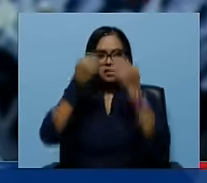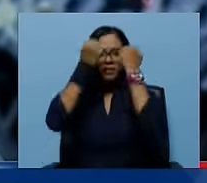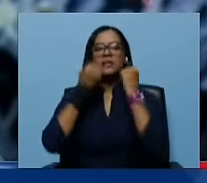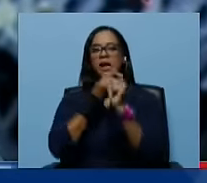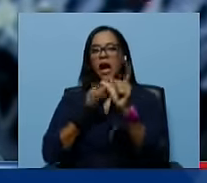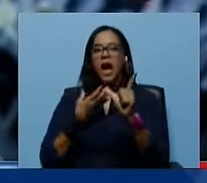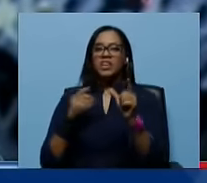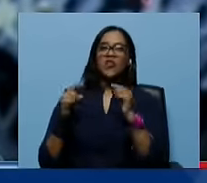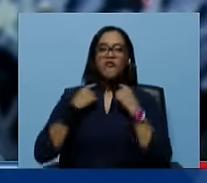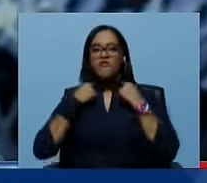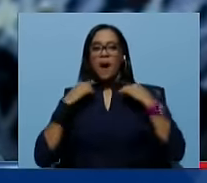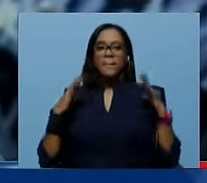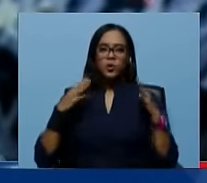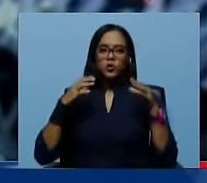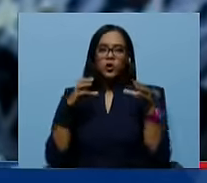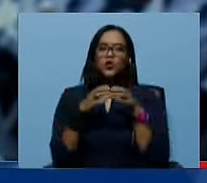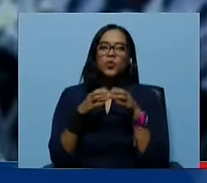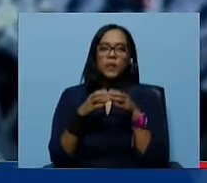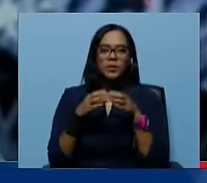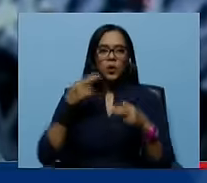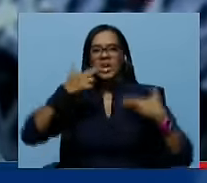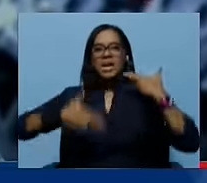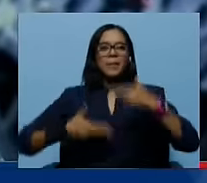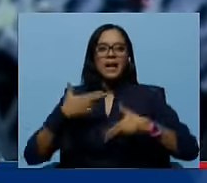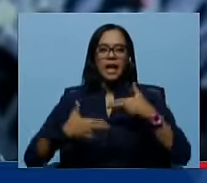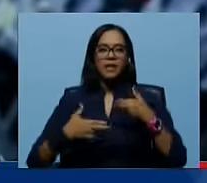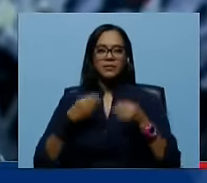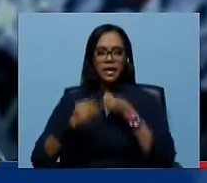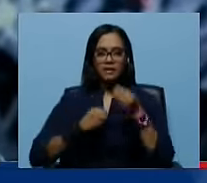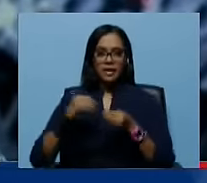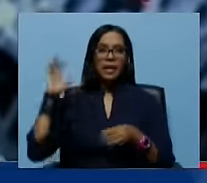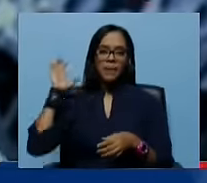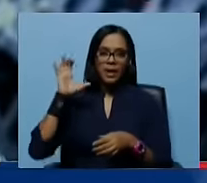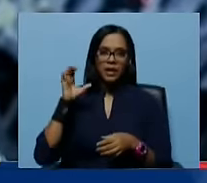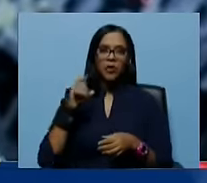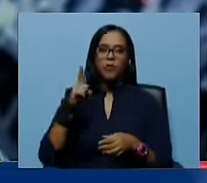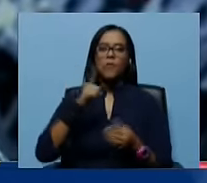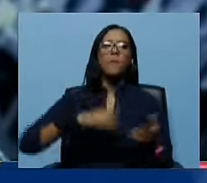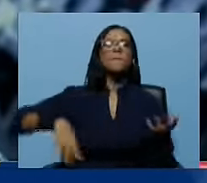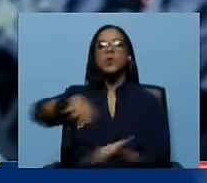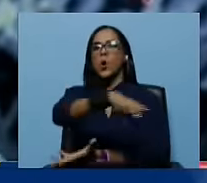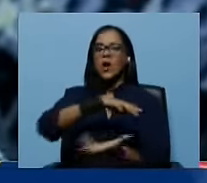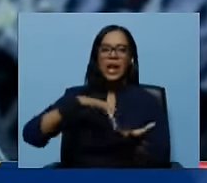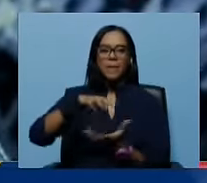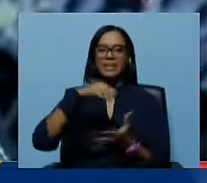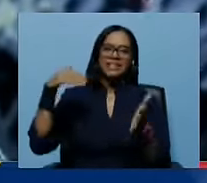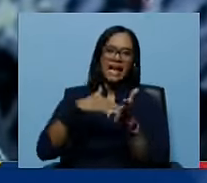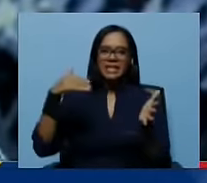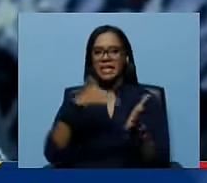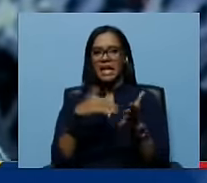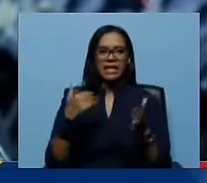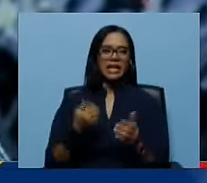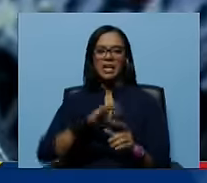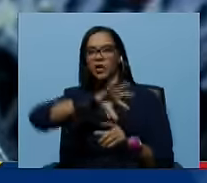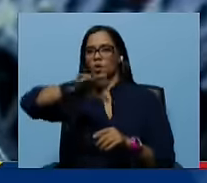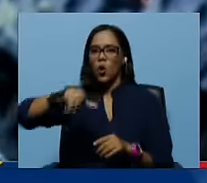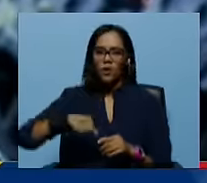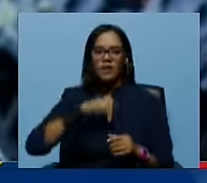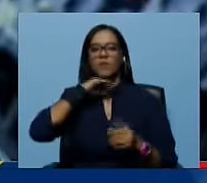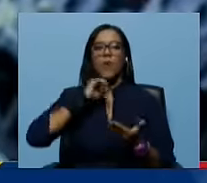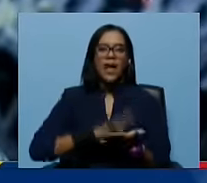famosos comanditos criminales, y hacer en el país un desastre de ataques, asaltos,